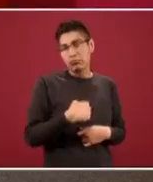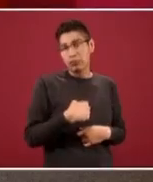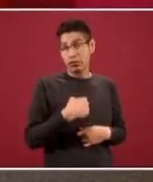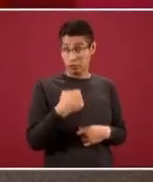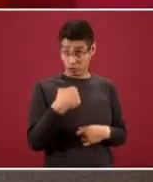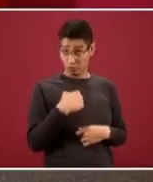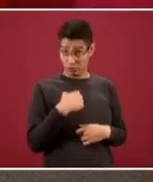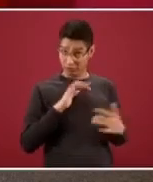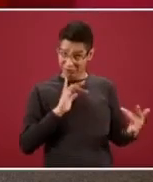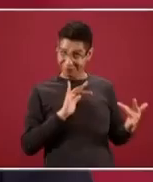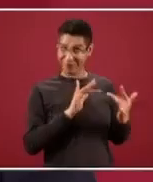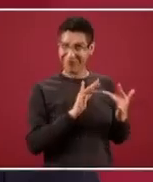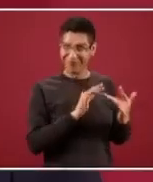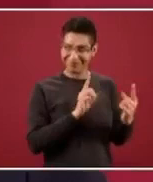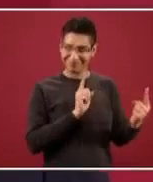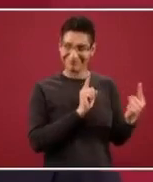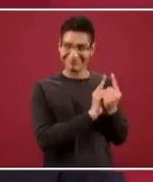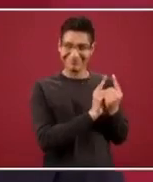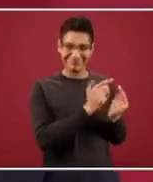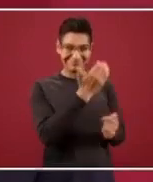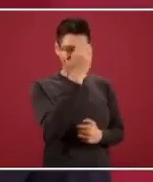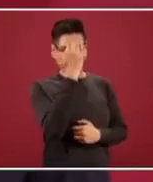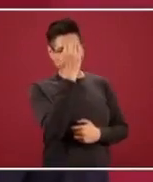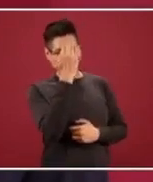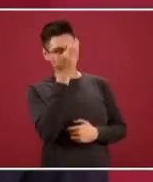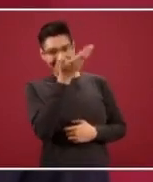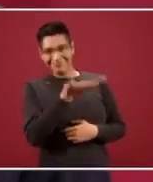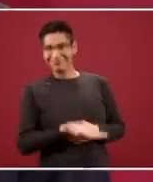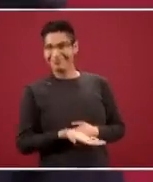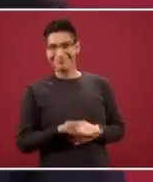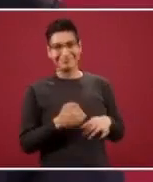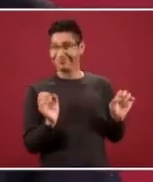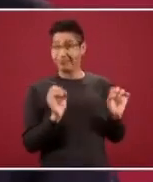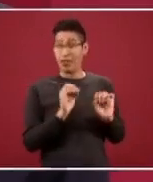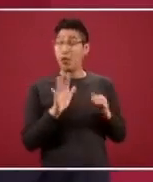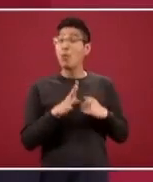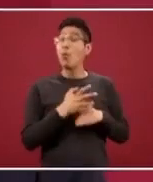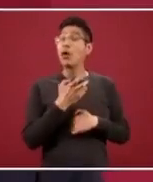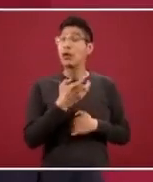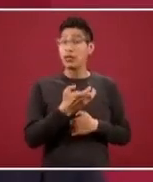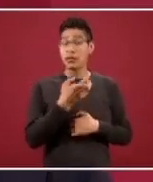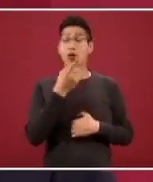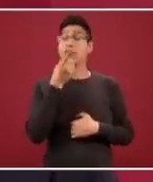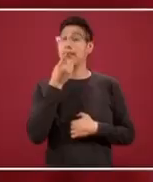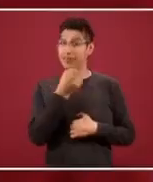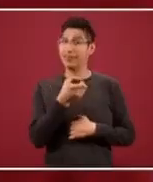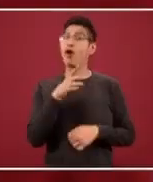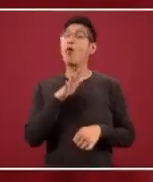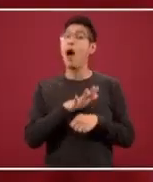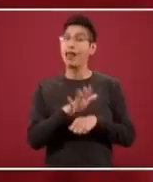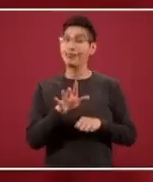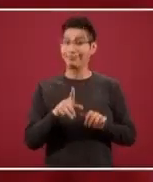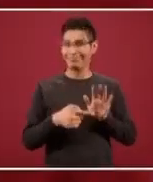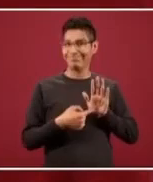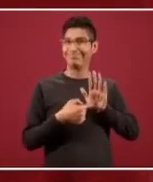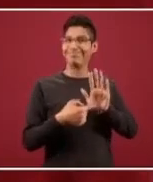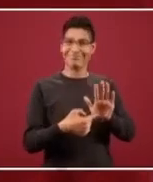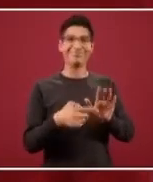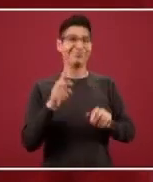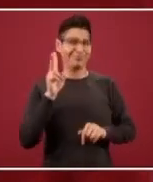Por eso lo que se dice es la evidencia que se tiene. No se pudo